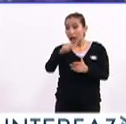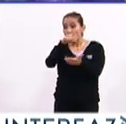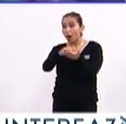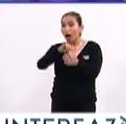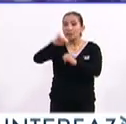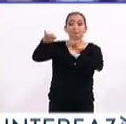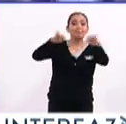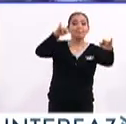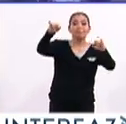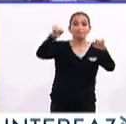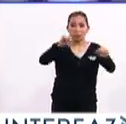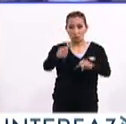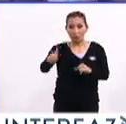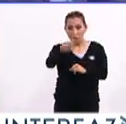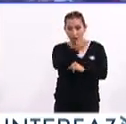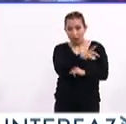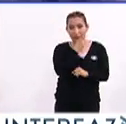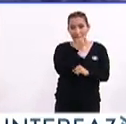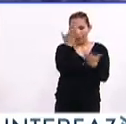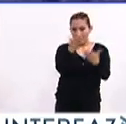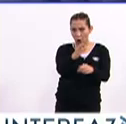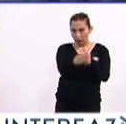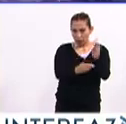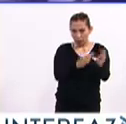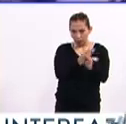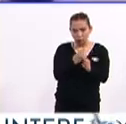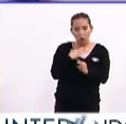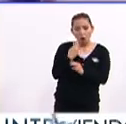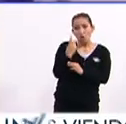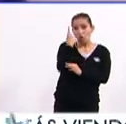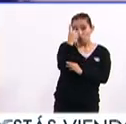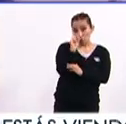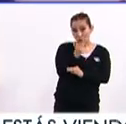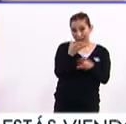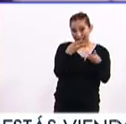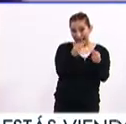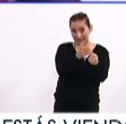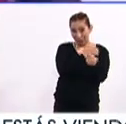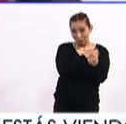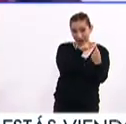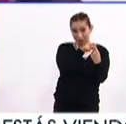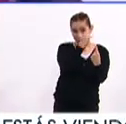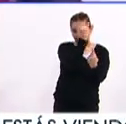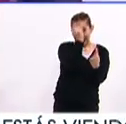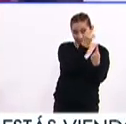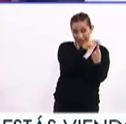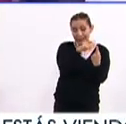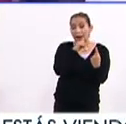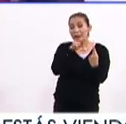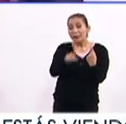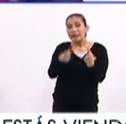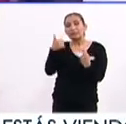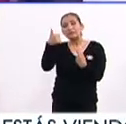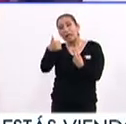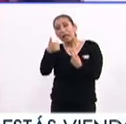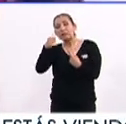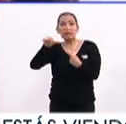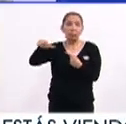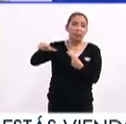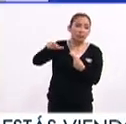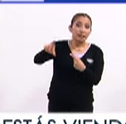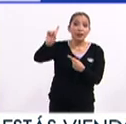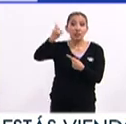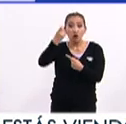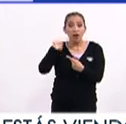zonas rurales. De acuerdo con el Banco Mundial, por cada dólar gastado en educación preescolar, se generan entre 6 y